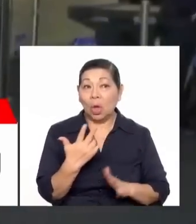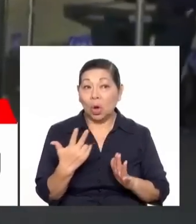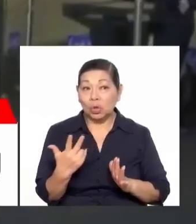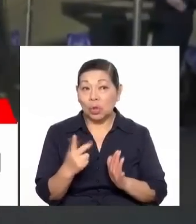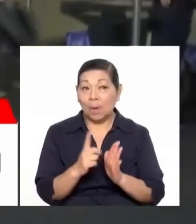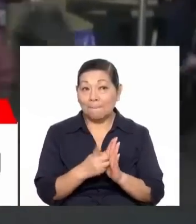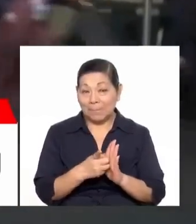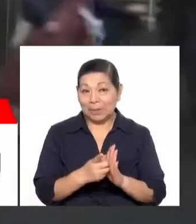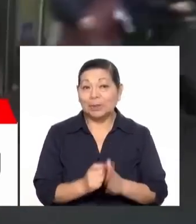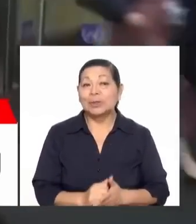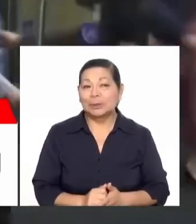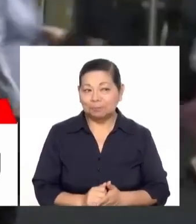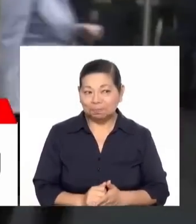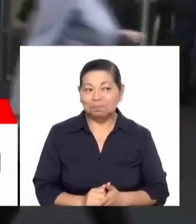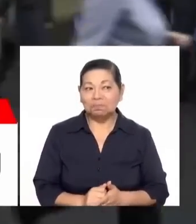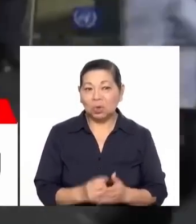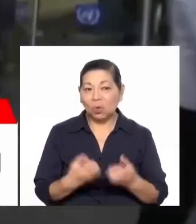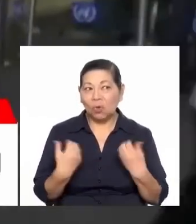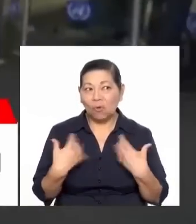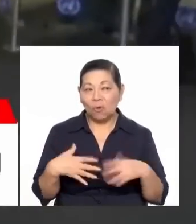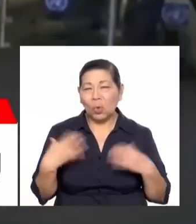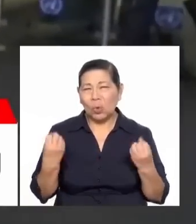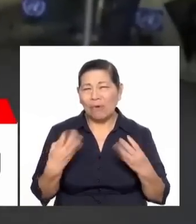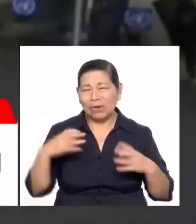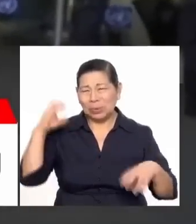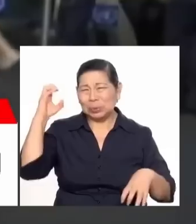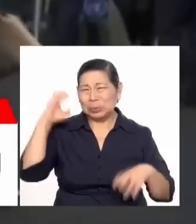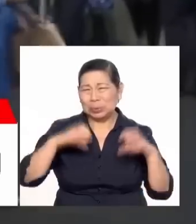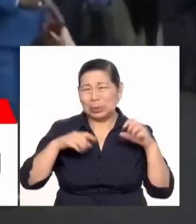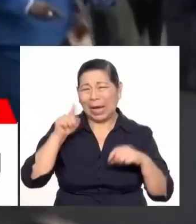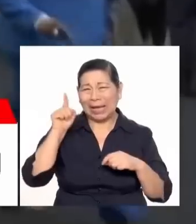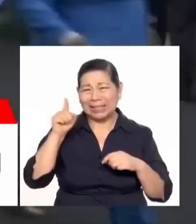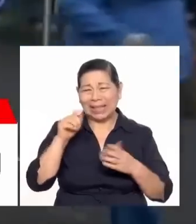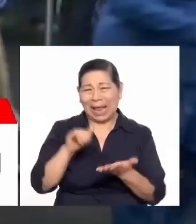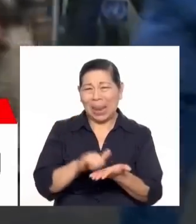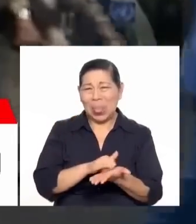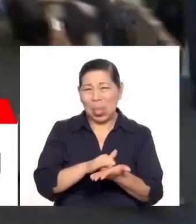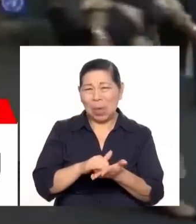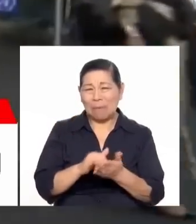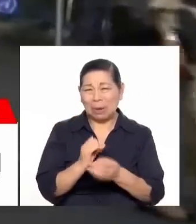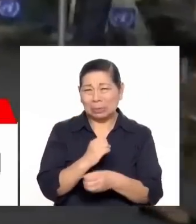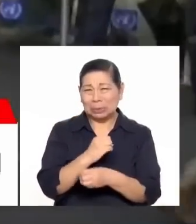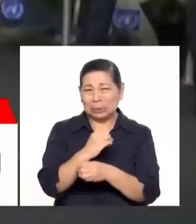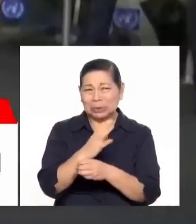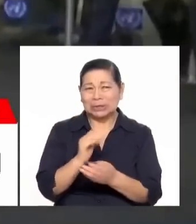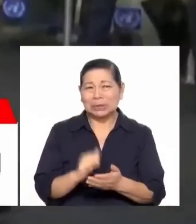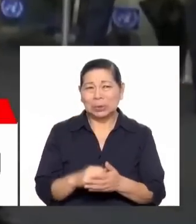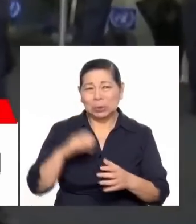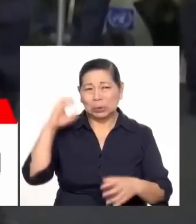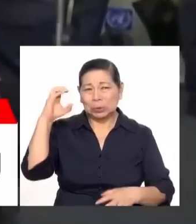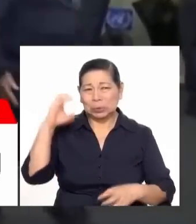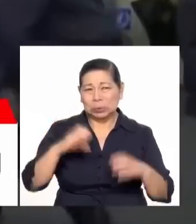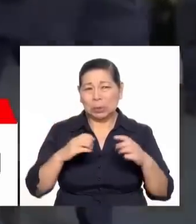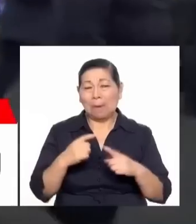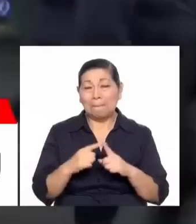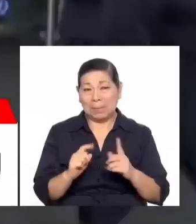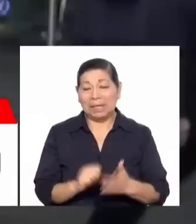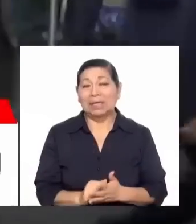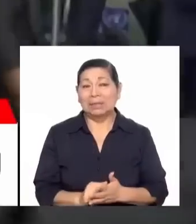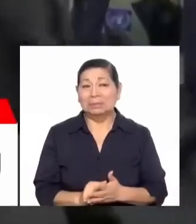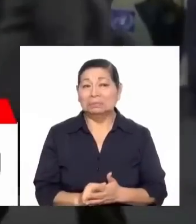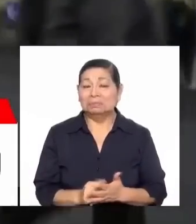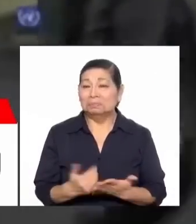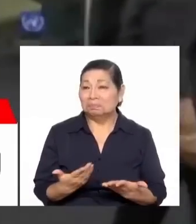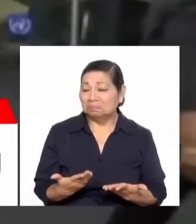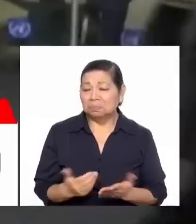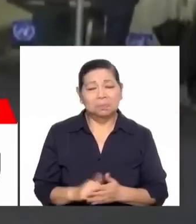8:58 minutos. Hay una fuerte lluvia en estos momentos. Nueva York amaneció con una lluvia, pero eso no ha sido